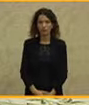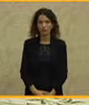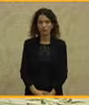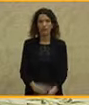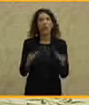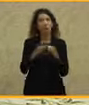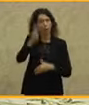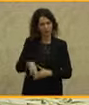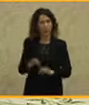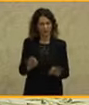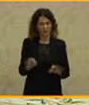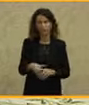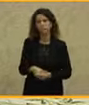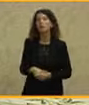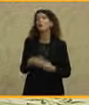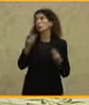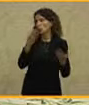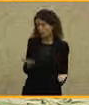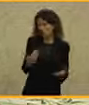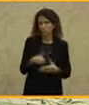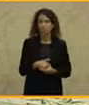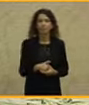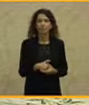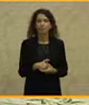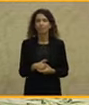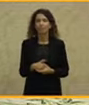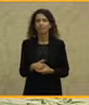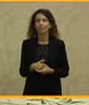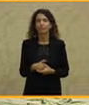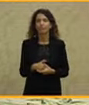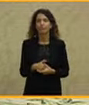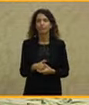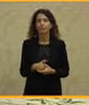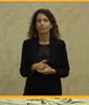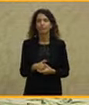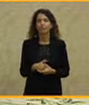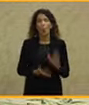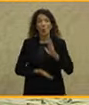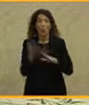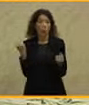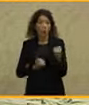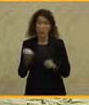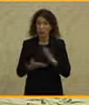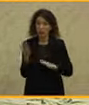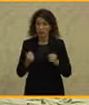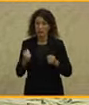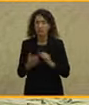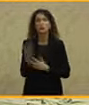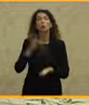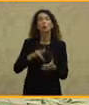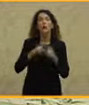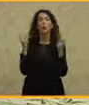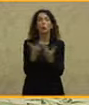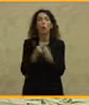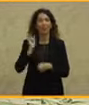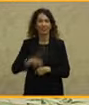Somos un equipo. Bueno, pues me tengo que ir corriendo, sí, que tengo una